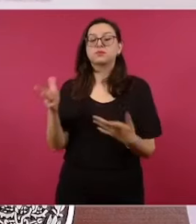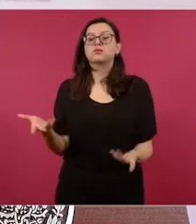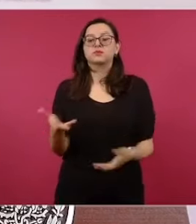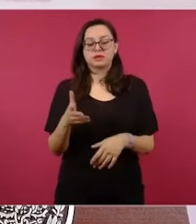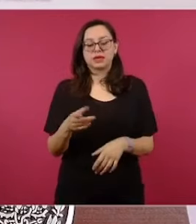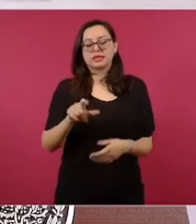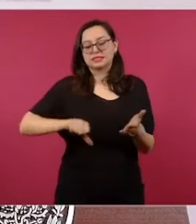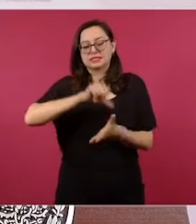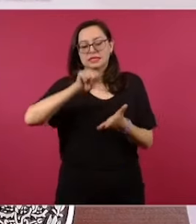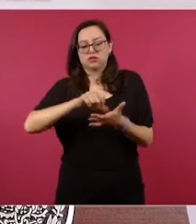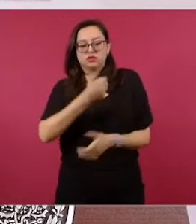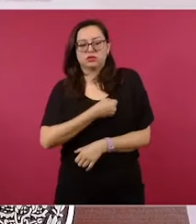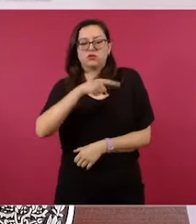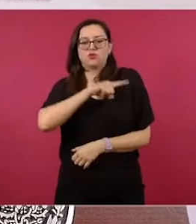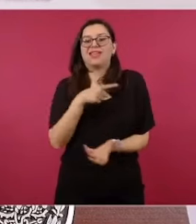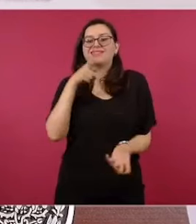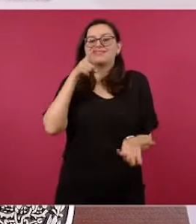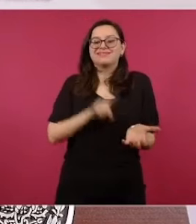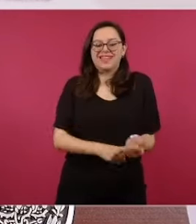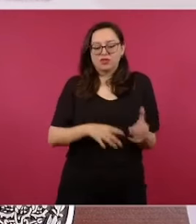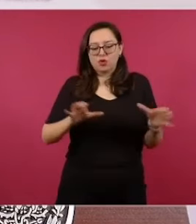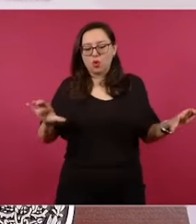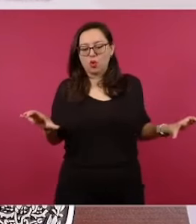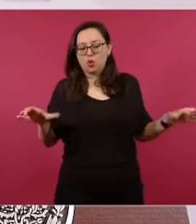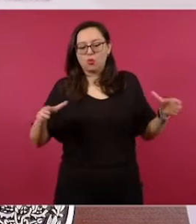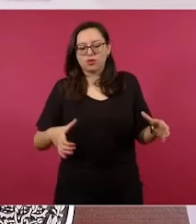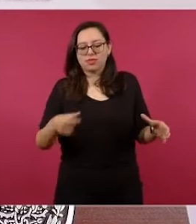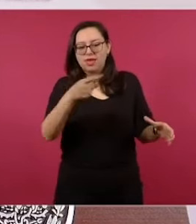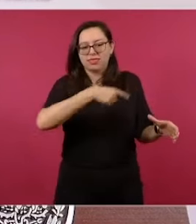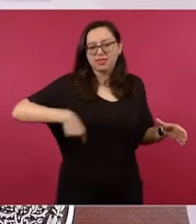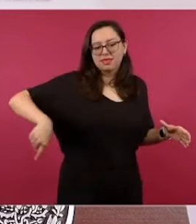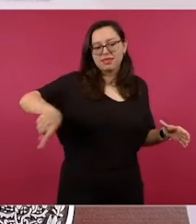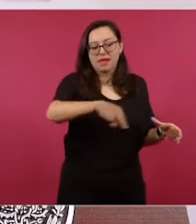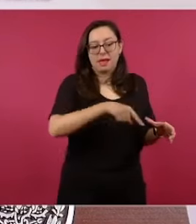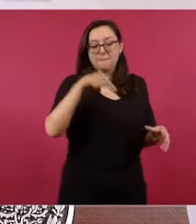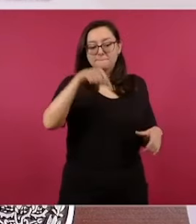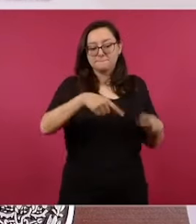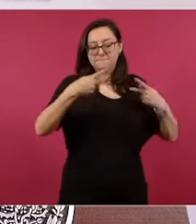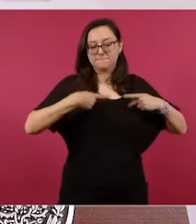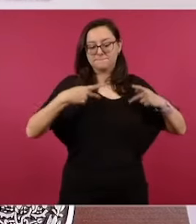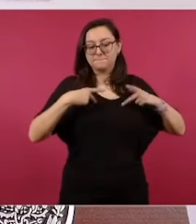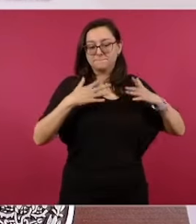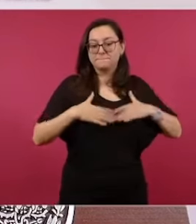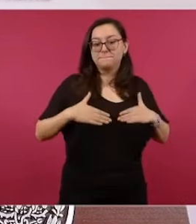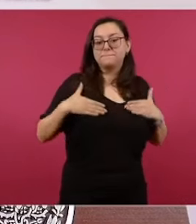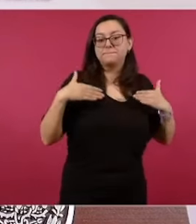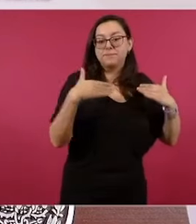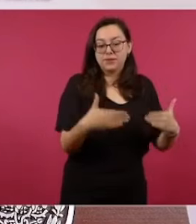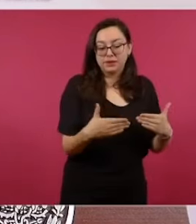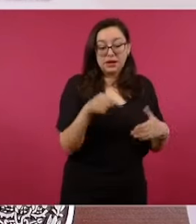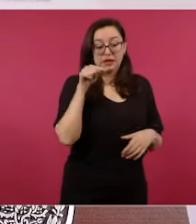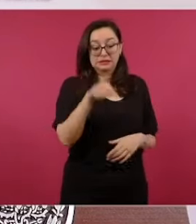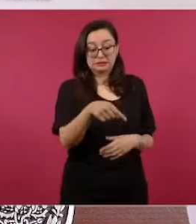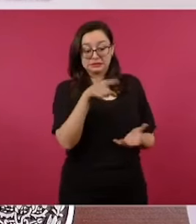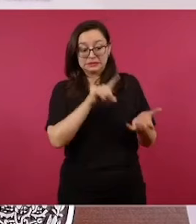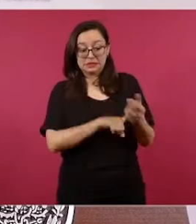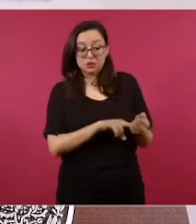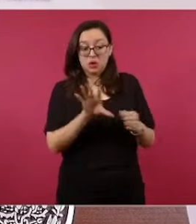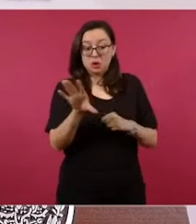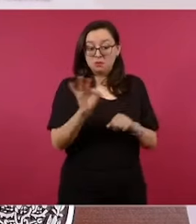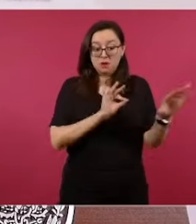la confianza de las personas que participan en este programa. Se organizan en comités de salud